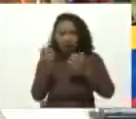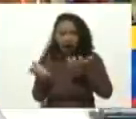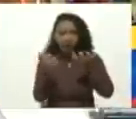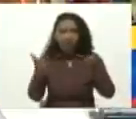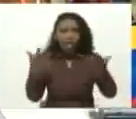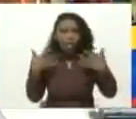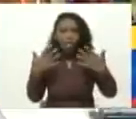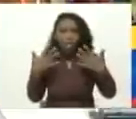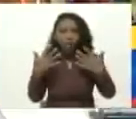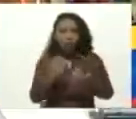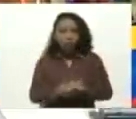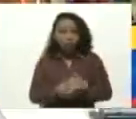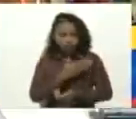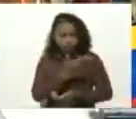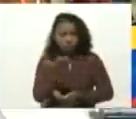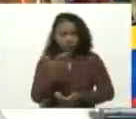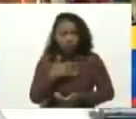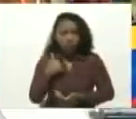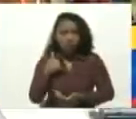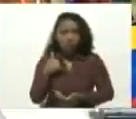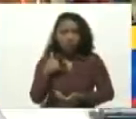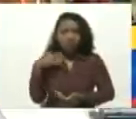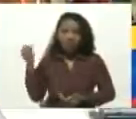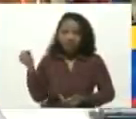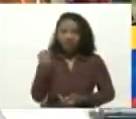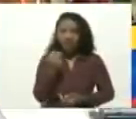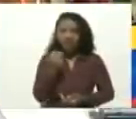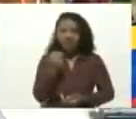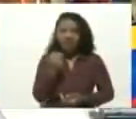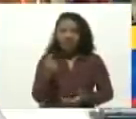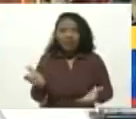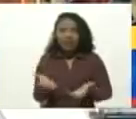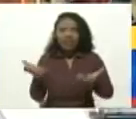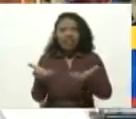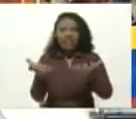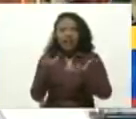calor. Tráiganselo hirviendo el café.